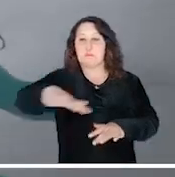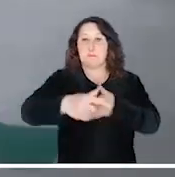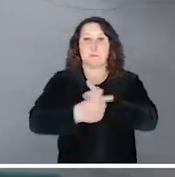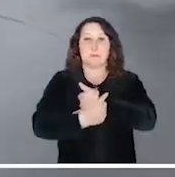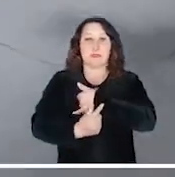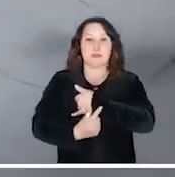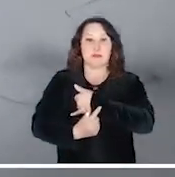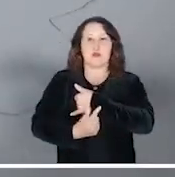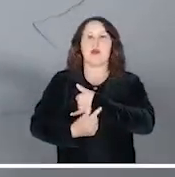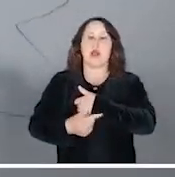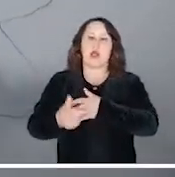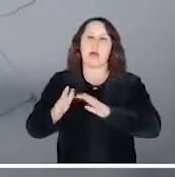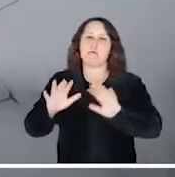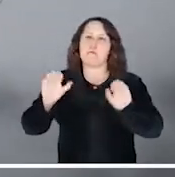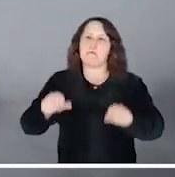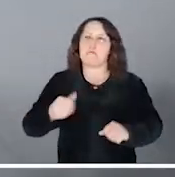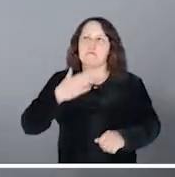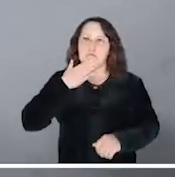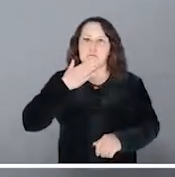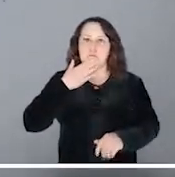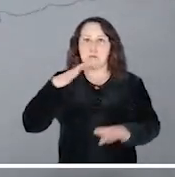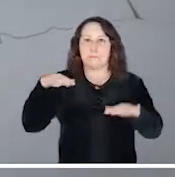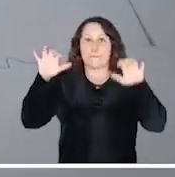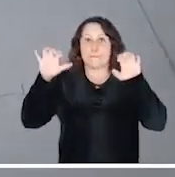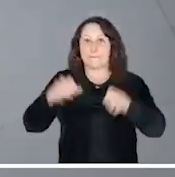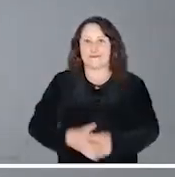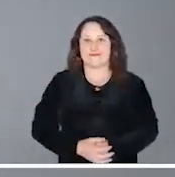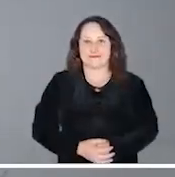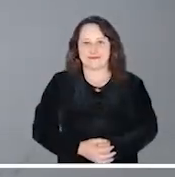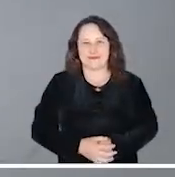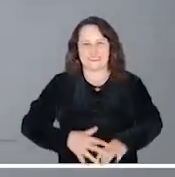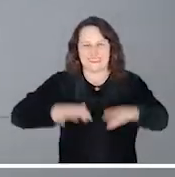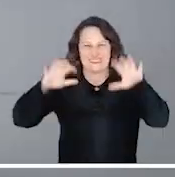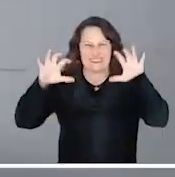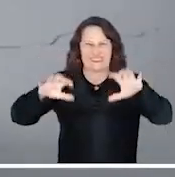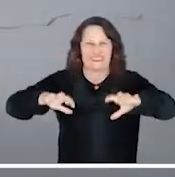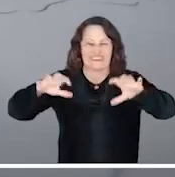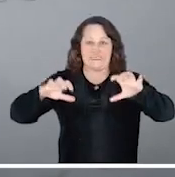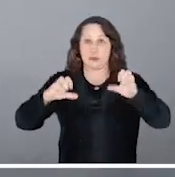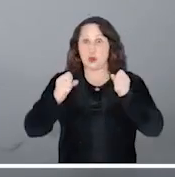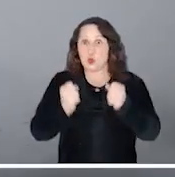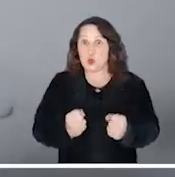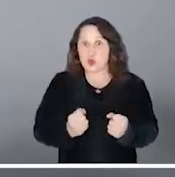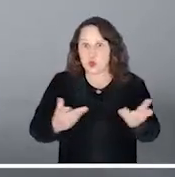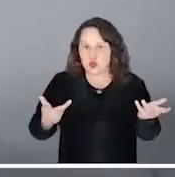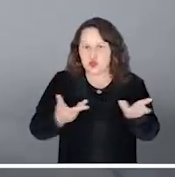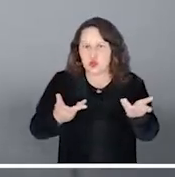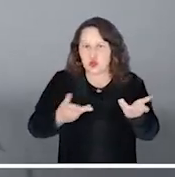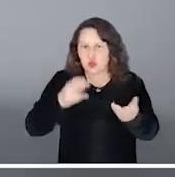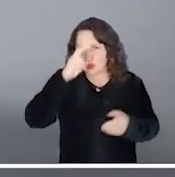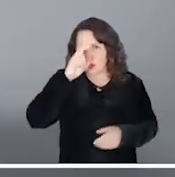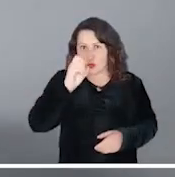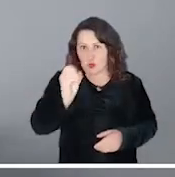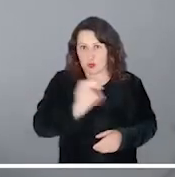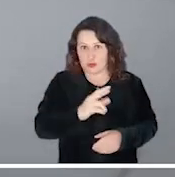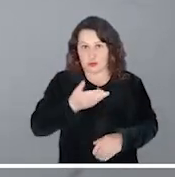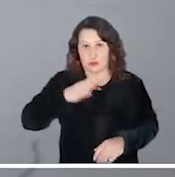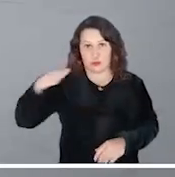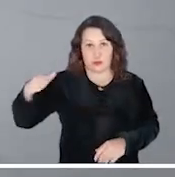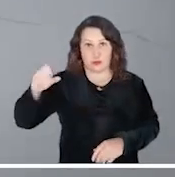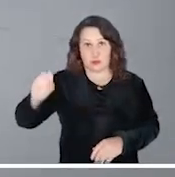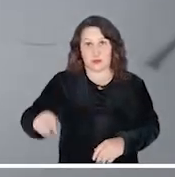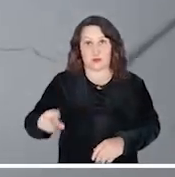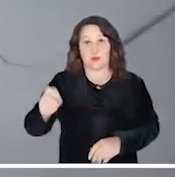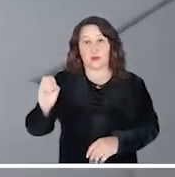se podrán disfrutar de condiciones secas. Precipitaciones significativas se proyectan en el nororiente de Antioquia y en el suroriente